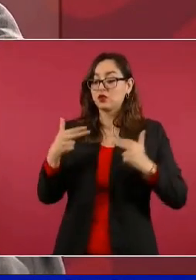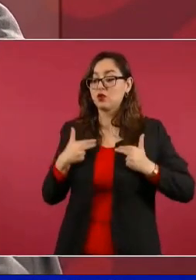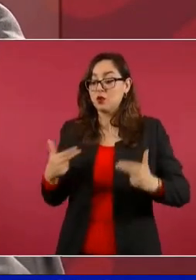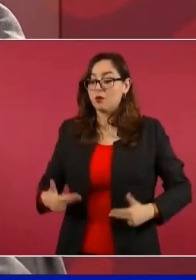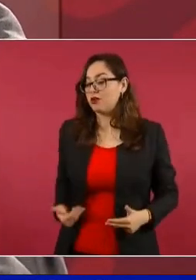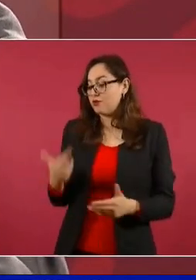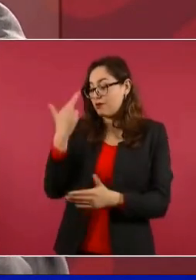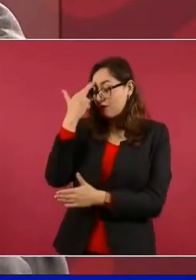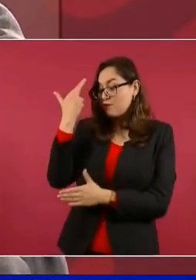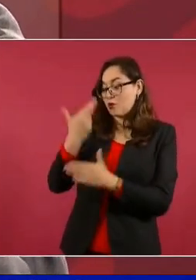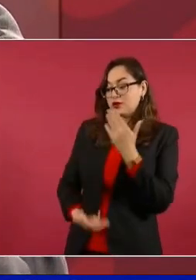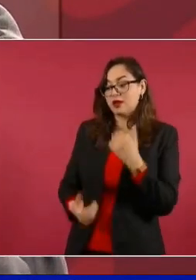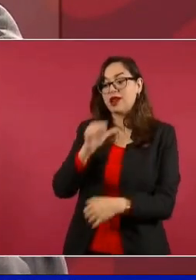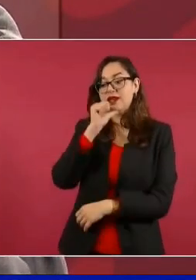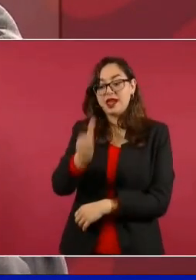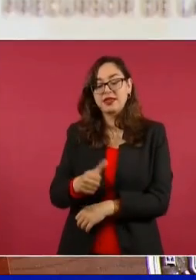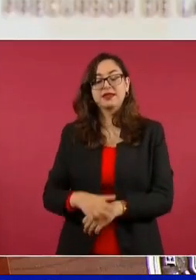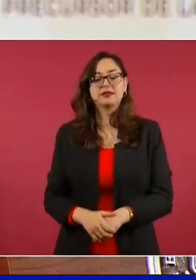El Estado.